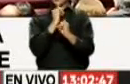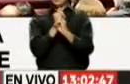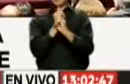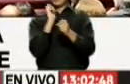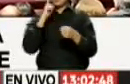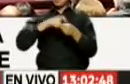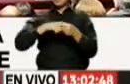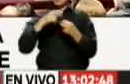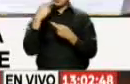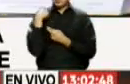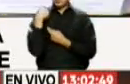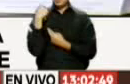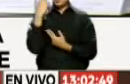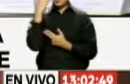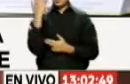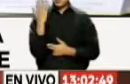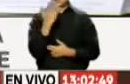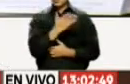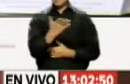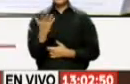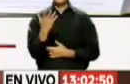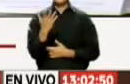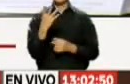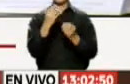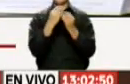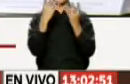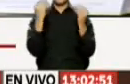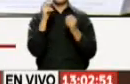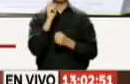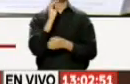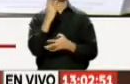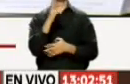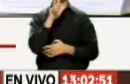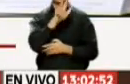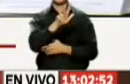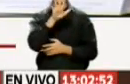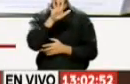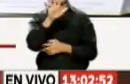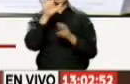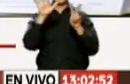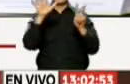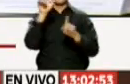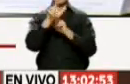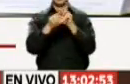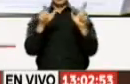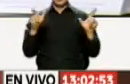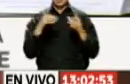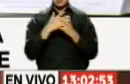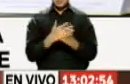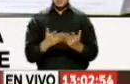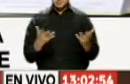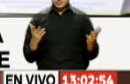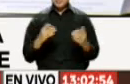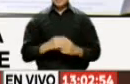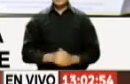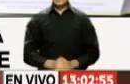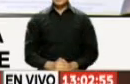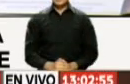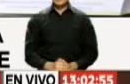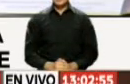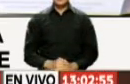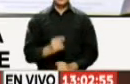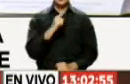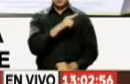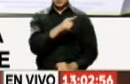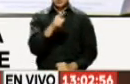adscritas a su cartera de Estado. Que existe un numérico de 357 personas. Que se